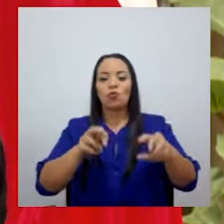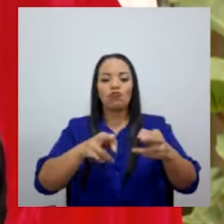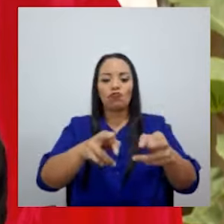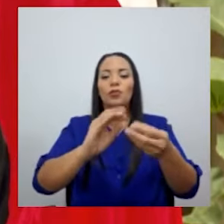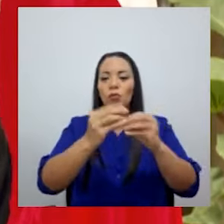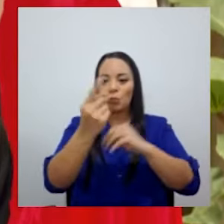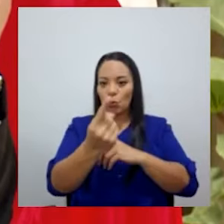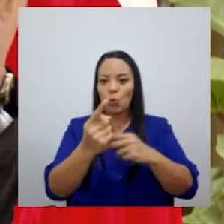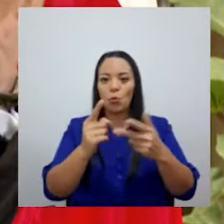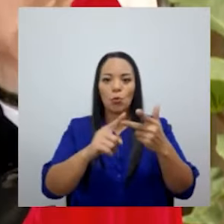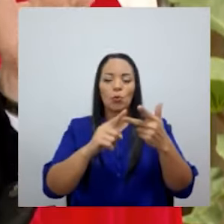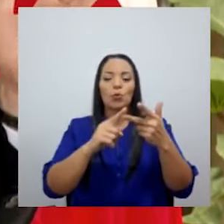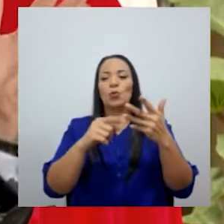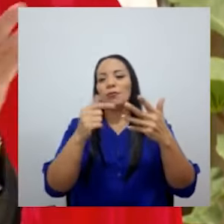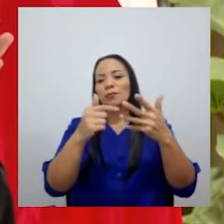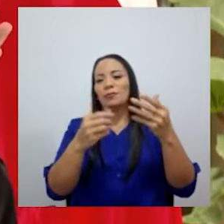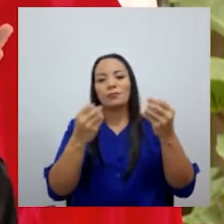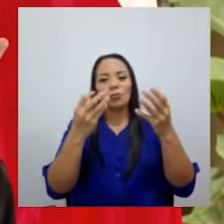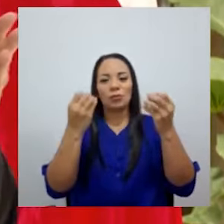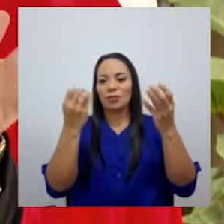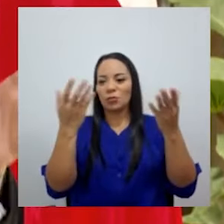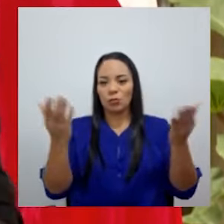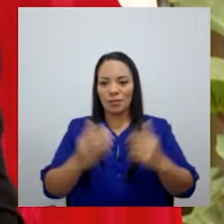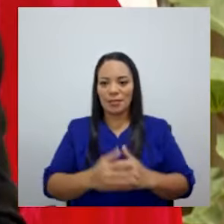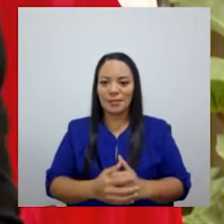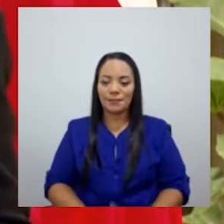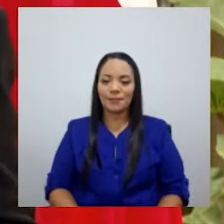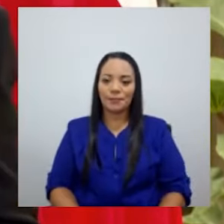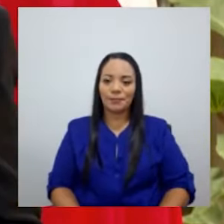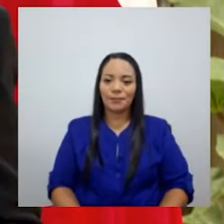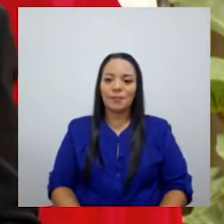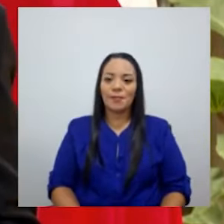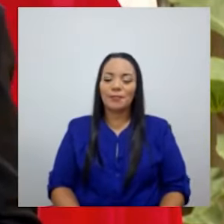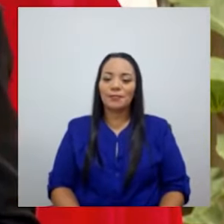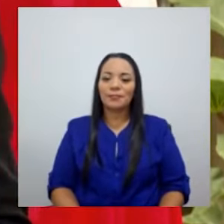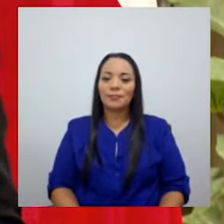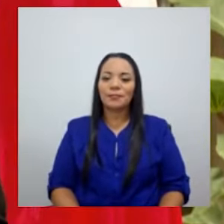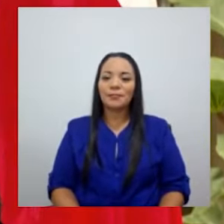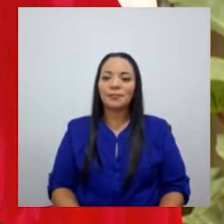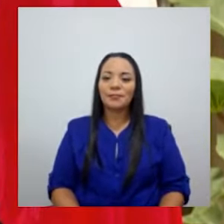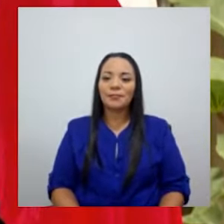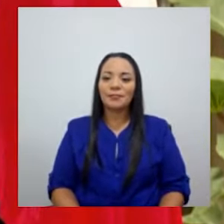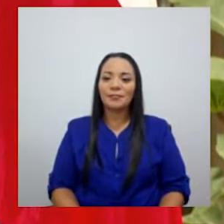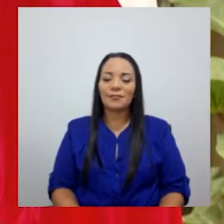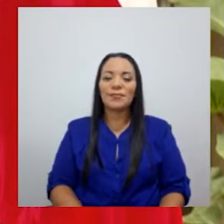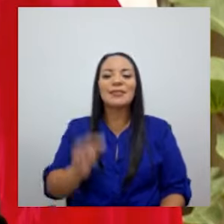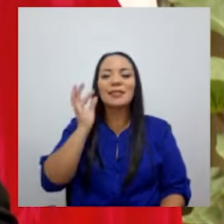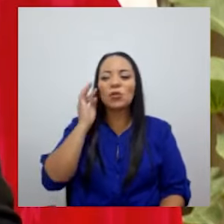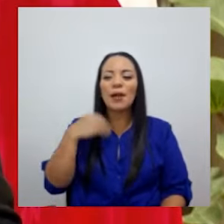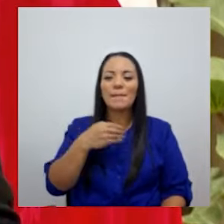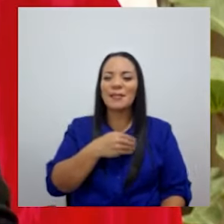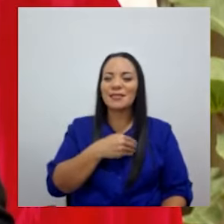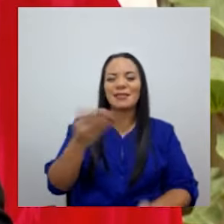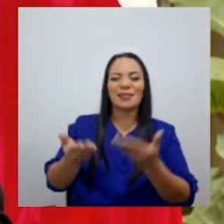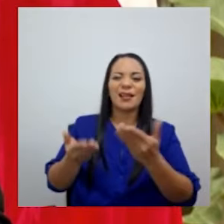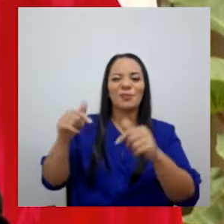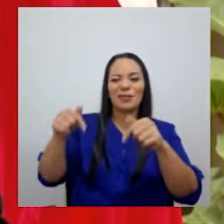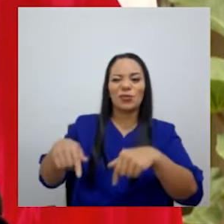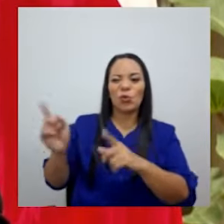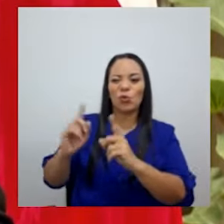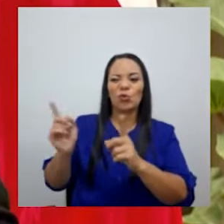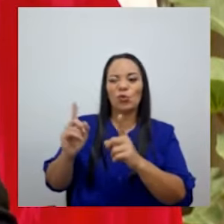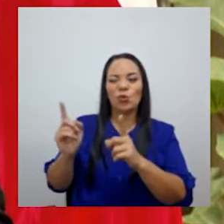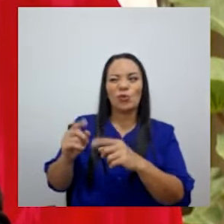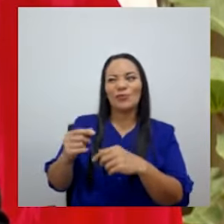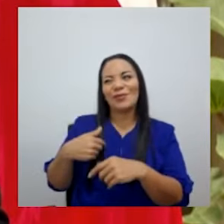1, miles de cosas. Y ahora, señora ministra, tal vez no hoy porque me da